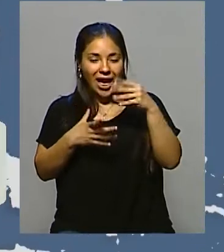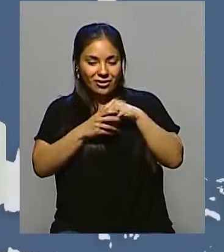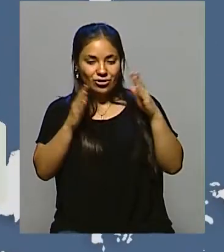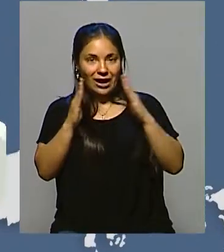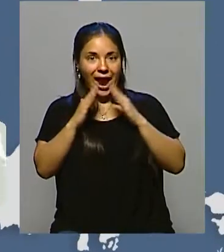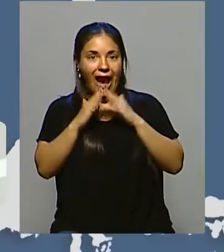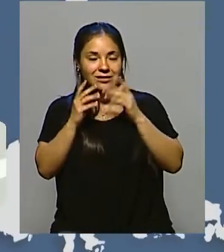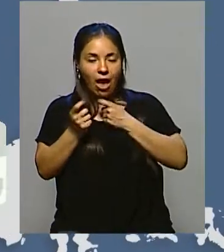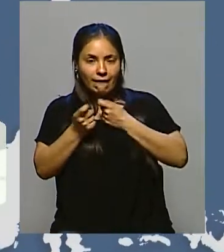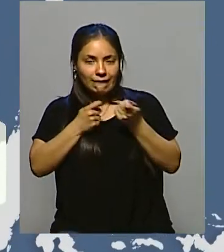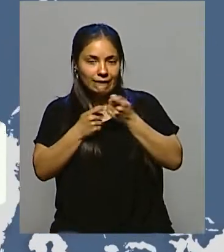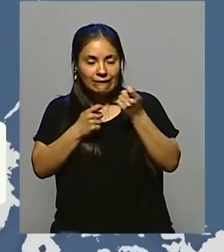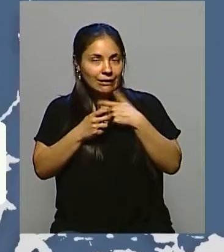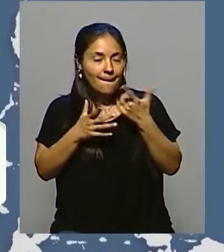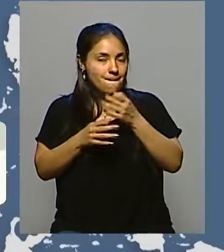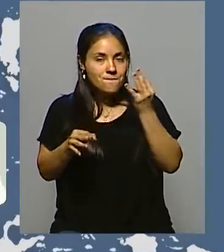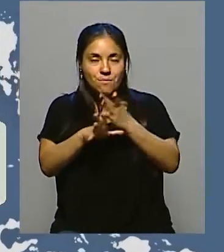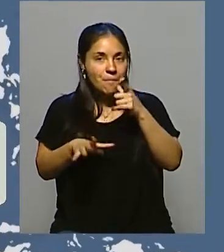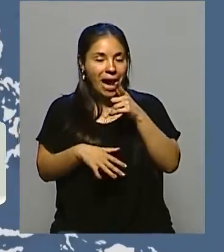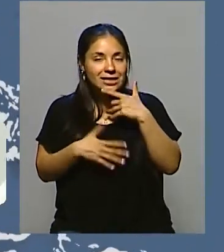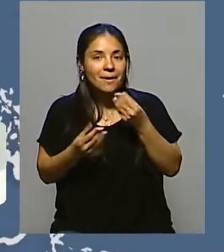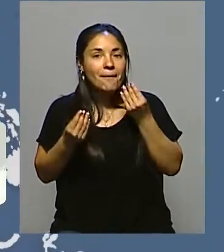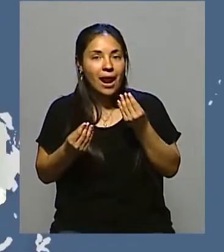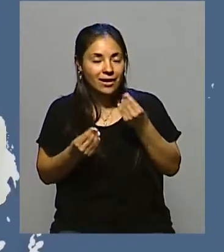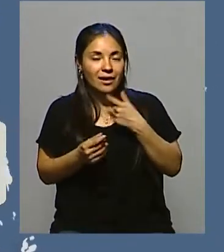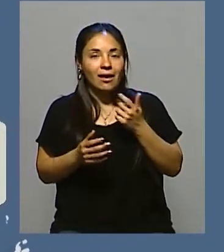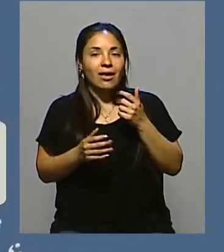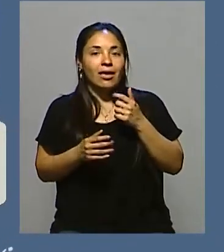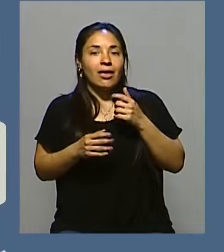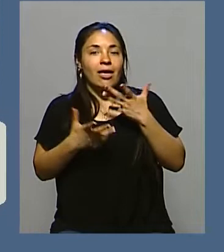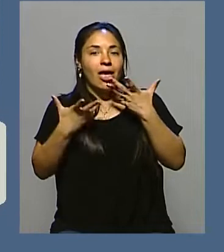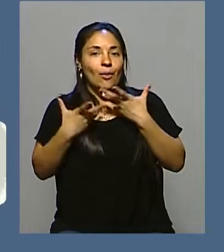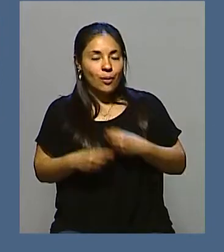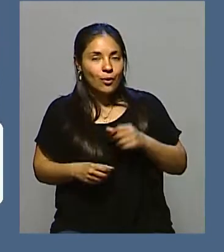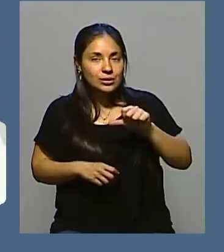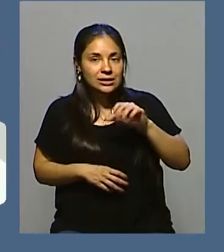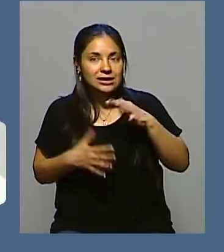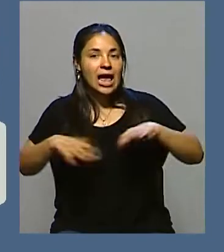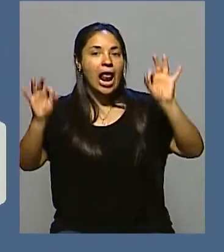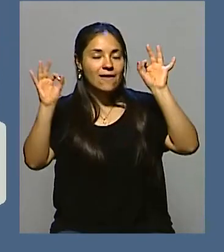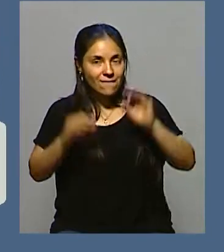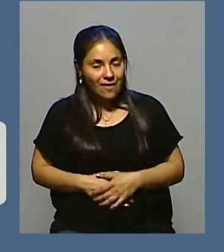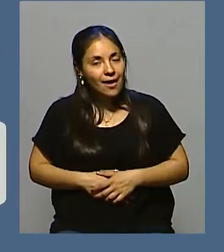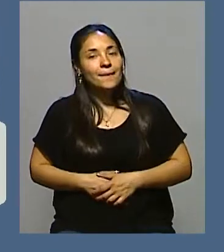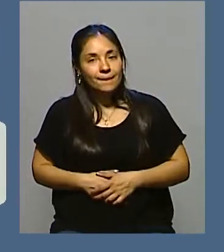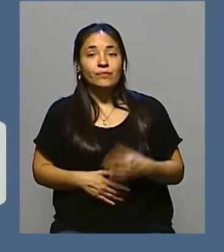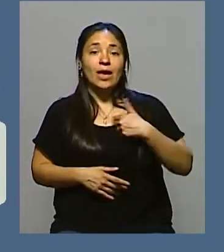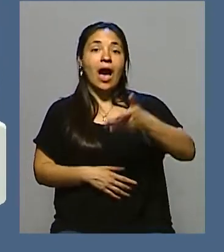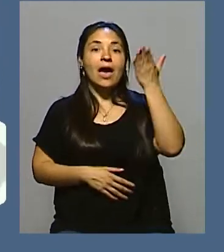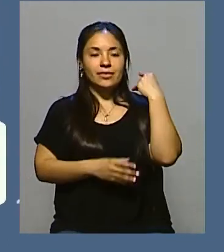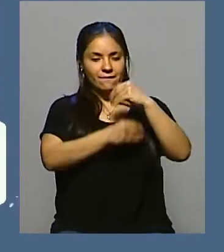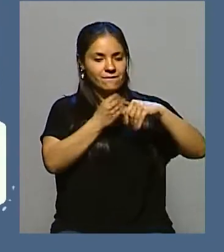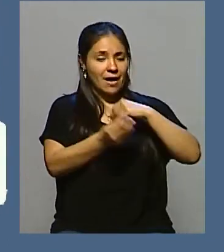premio Nobel para poder llegar a eso. Y en el seno de una familia común, trabajadora, que antes tenía un buen poder adquisitivo y que ahora lo